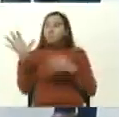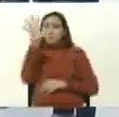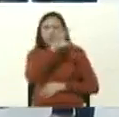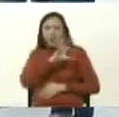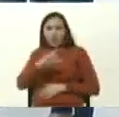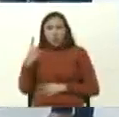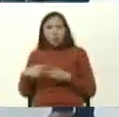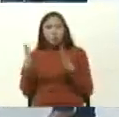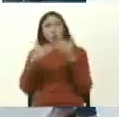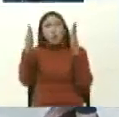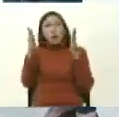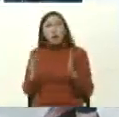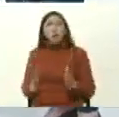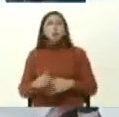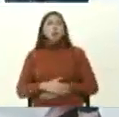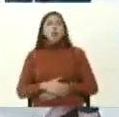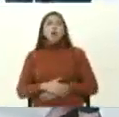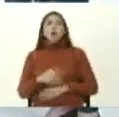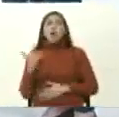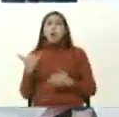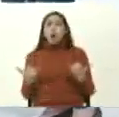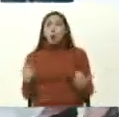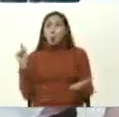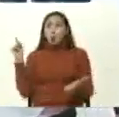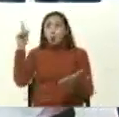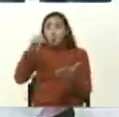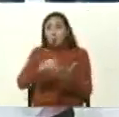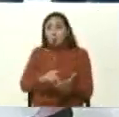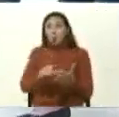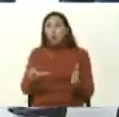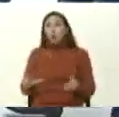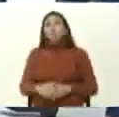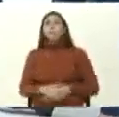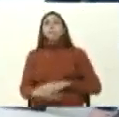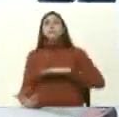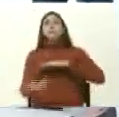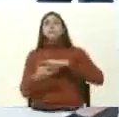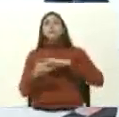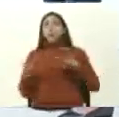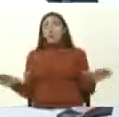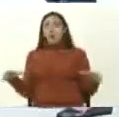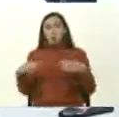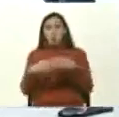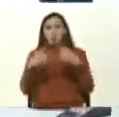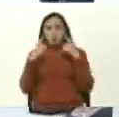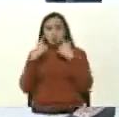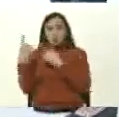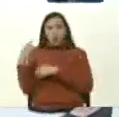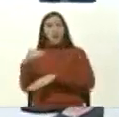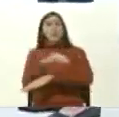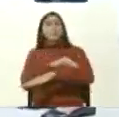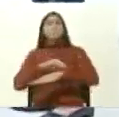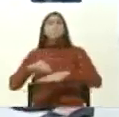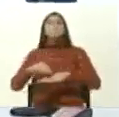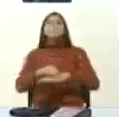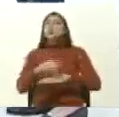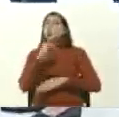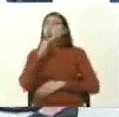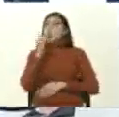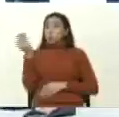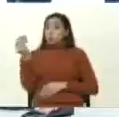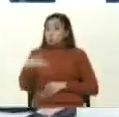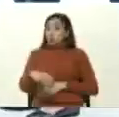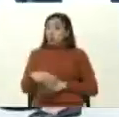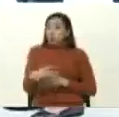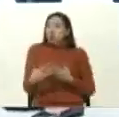bueno, estamos aquí en la zona TIC del Liceo Müller Rojas. Yo quiero que la ministra Yelitza Santaella, bueno, nos diga cómo